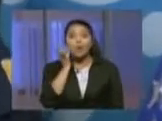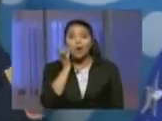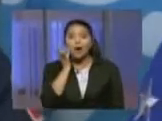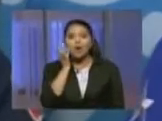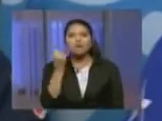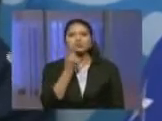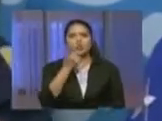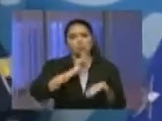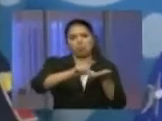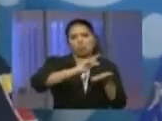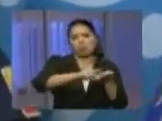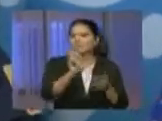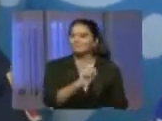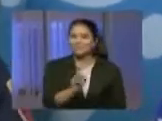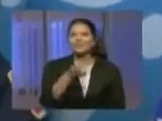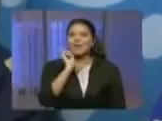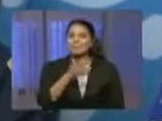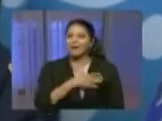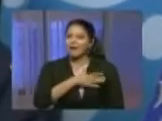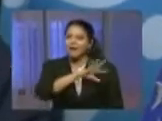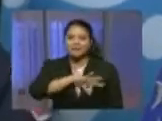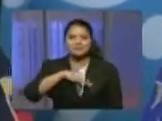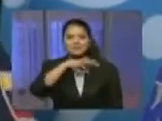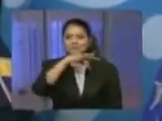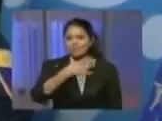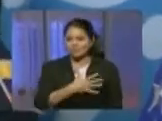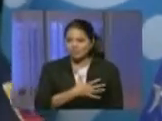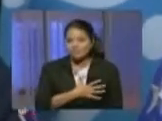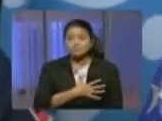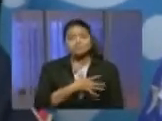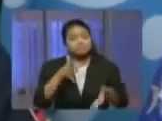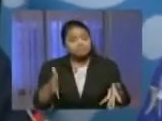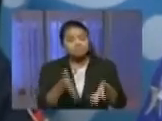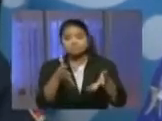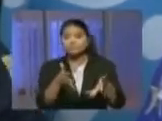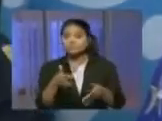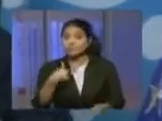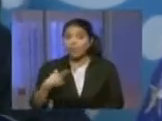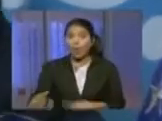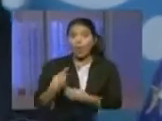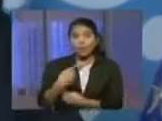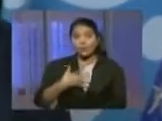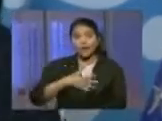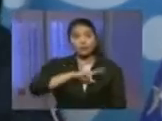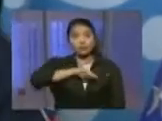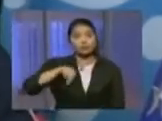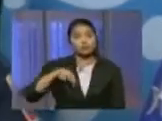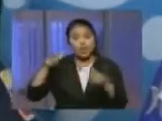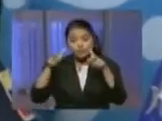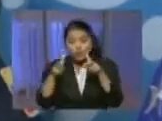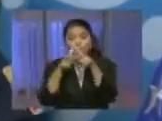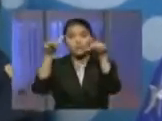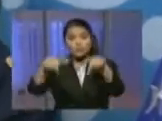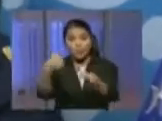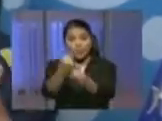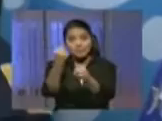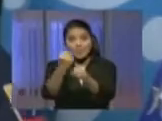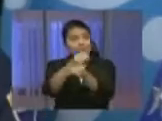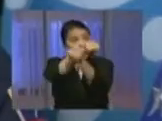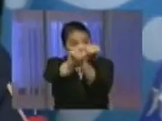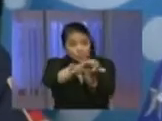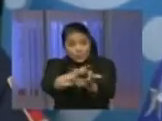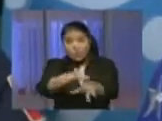es materia sino que también es espíritu y es por eso presidente que usted nos ha dado la orden de manera directa a todos estos equipos de trabajo de desplegarnos